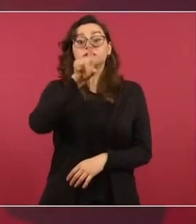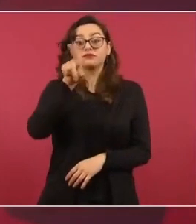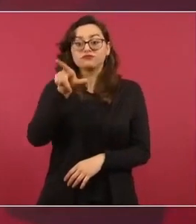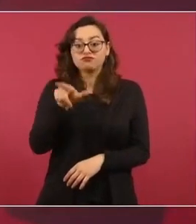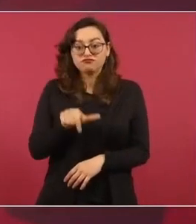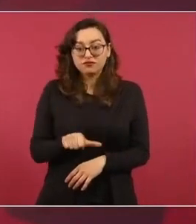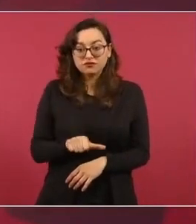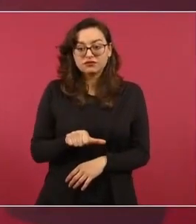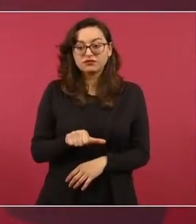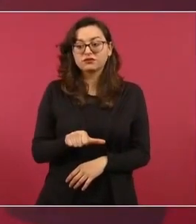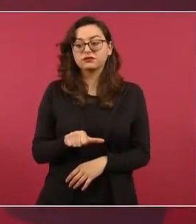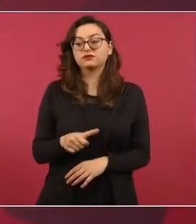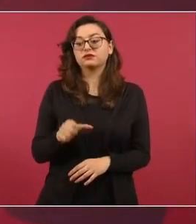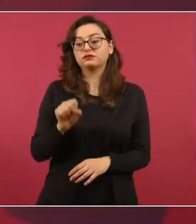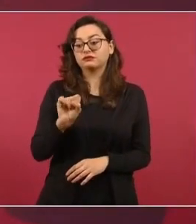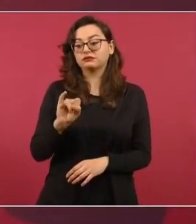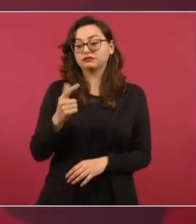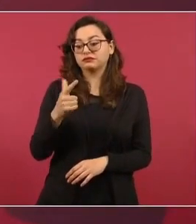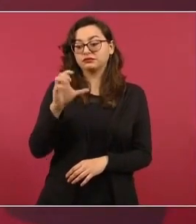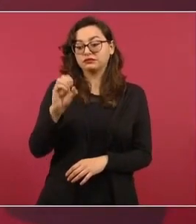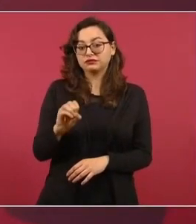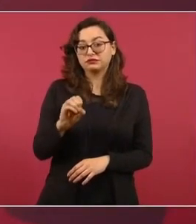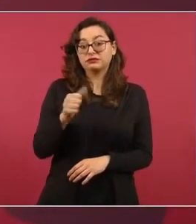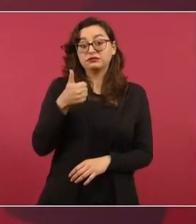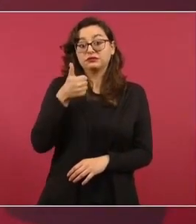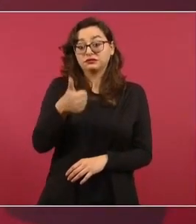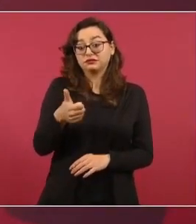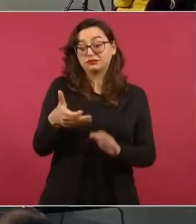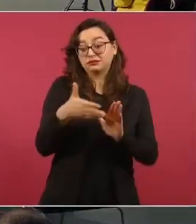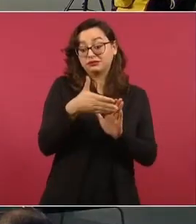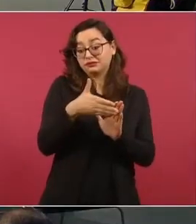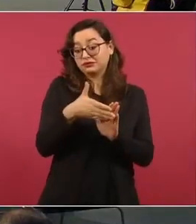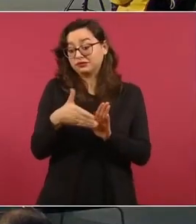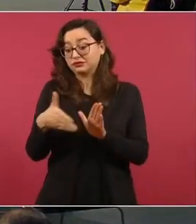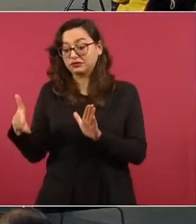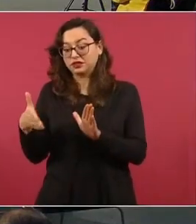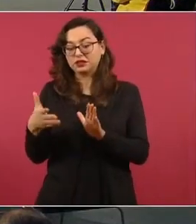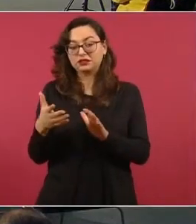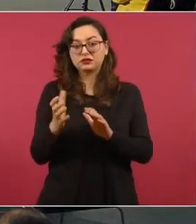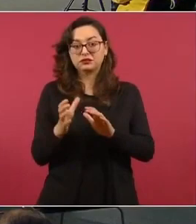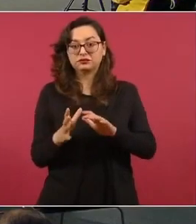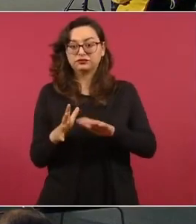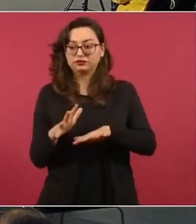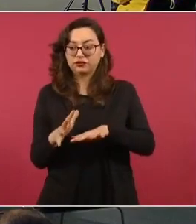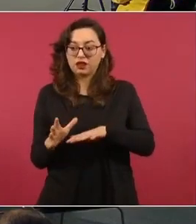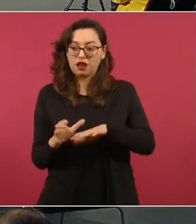que son del siglo VI de nuestra era, está abajo.